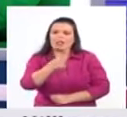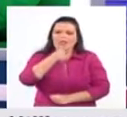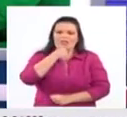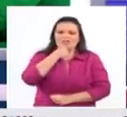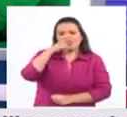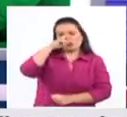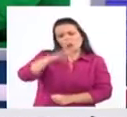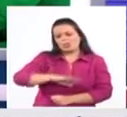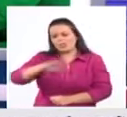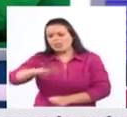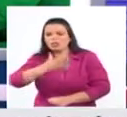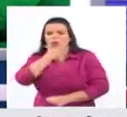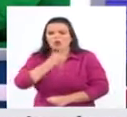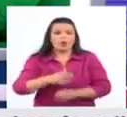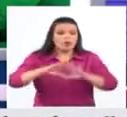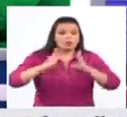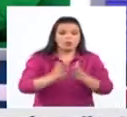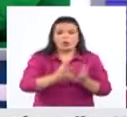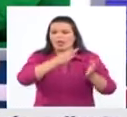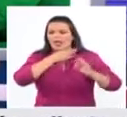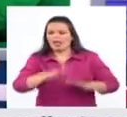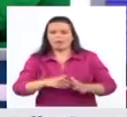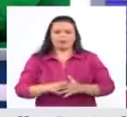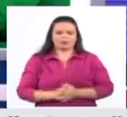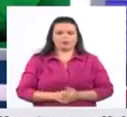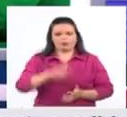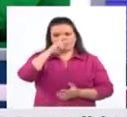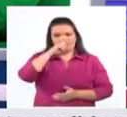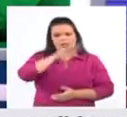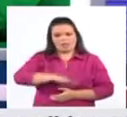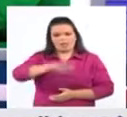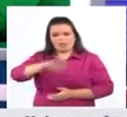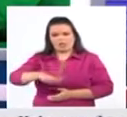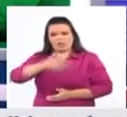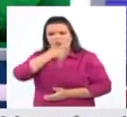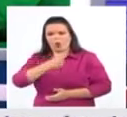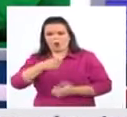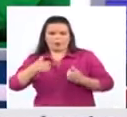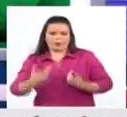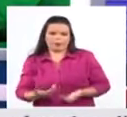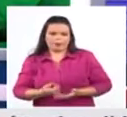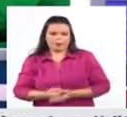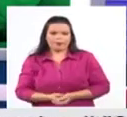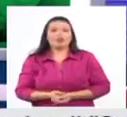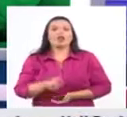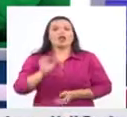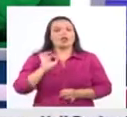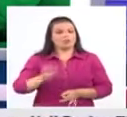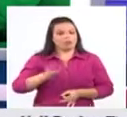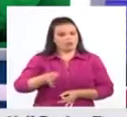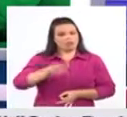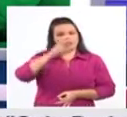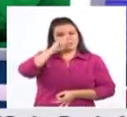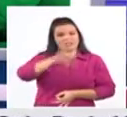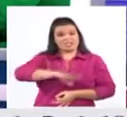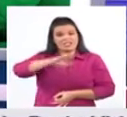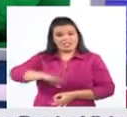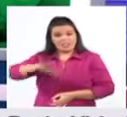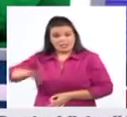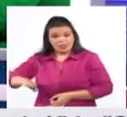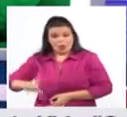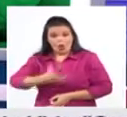hacer en la etapa infanto-juvenil? En primer lugar, nos sorprende la capacidad que tienen nuestros niños y nuestros adolescentes de